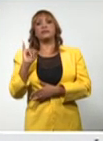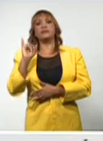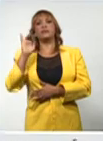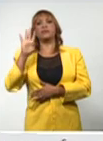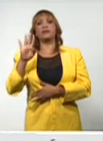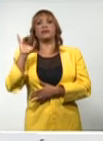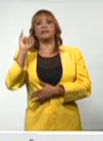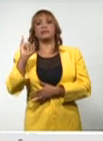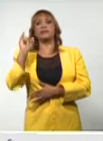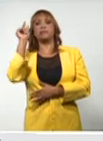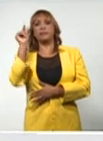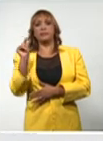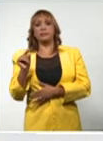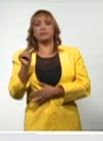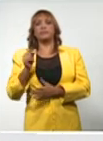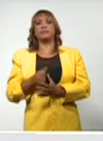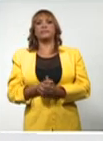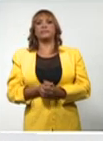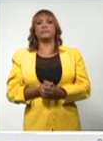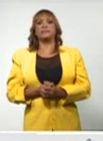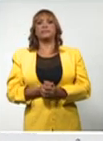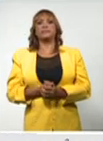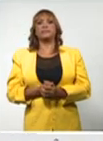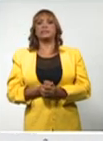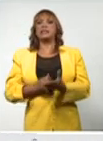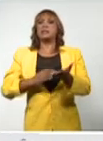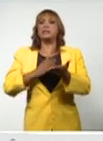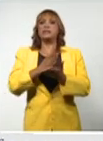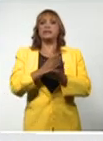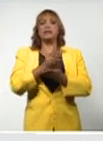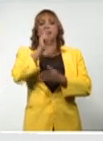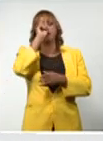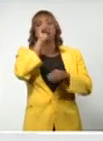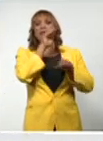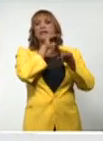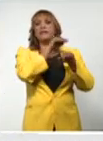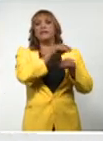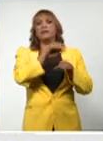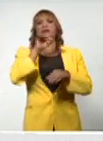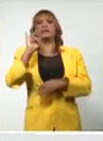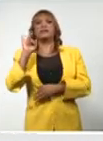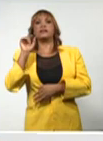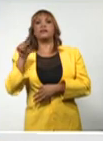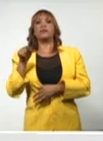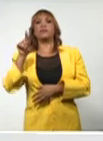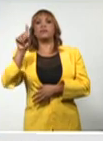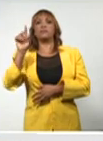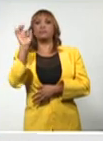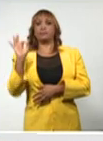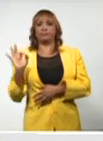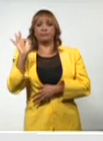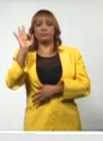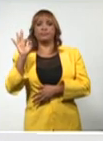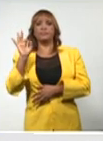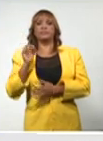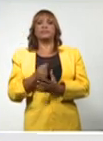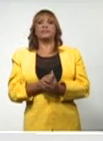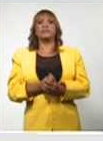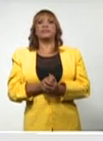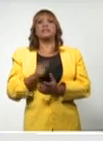2.646 personas, se mantienen ingresados el 7,1%, o sea,